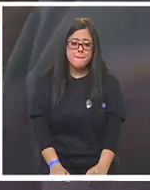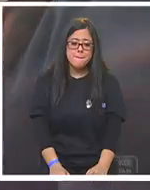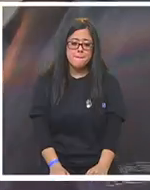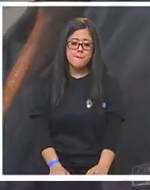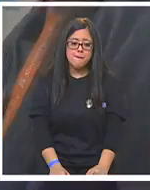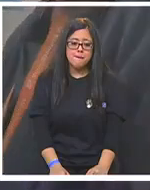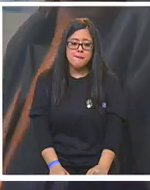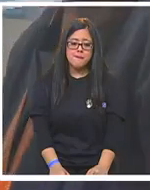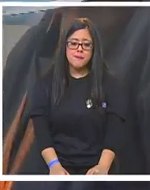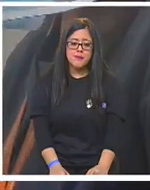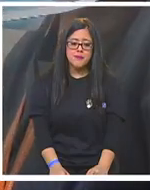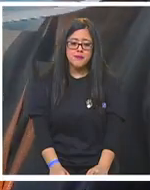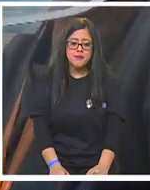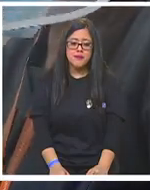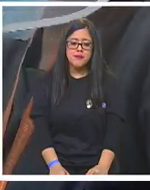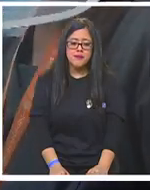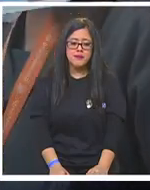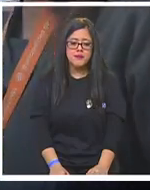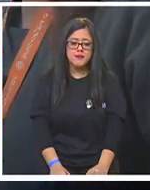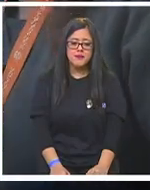Nos conoce.